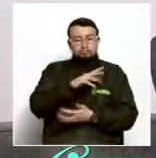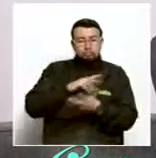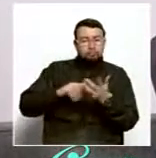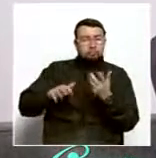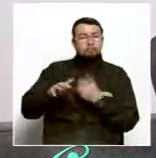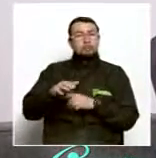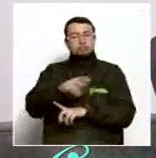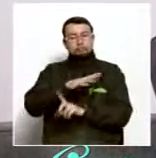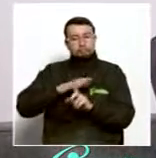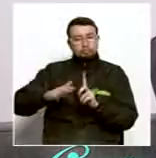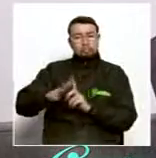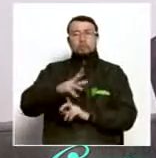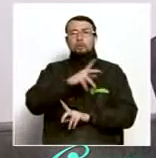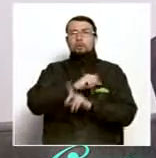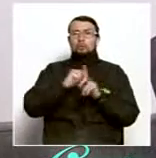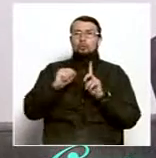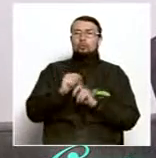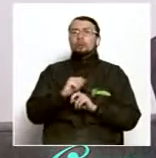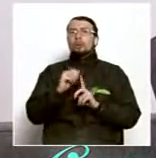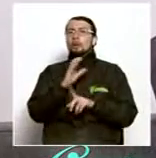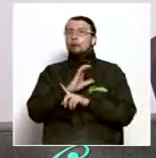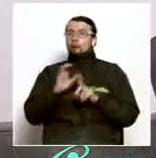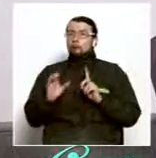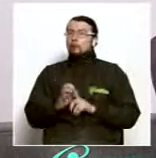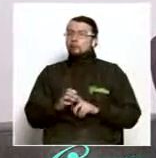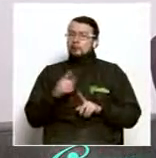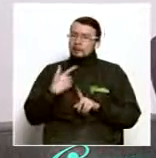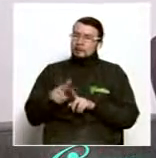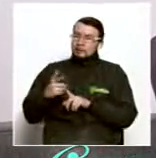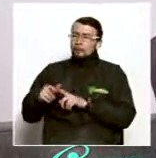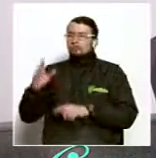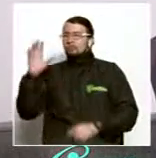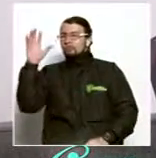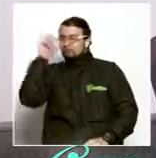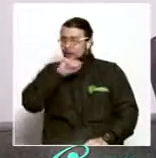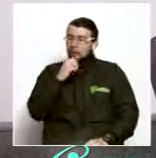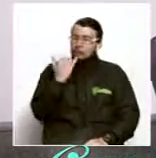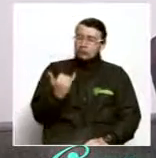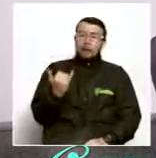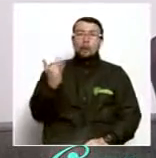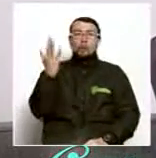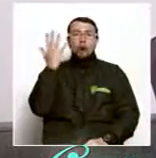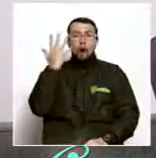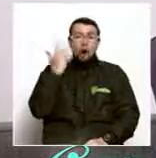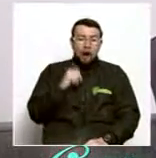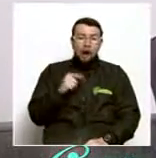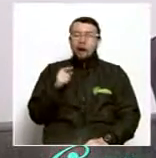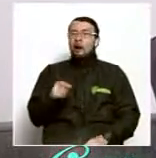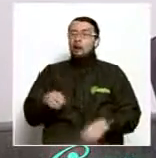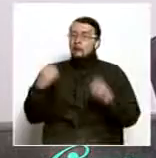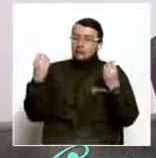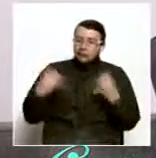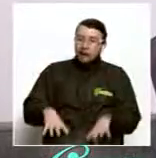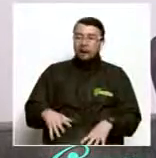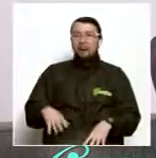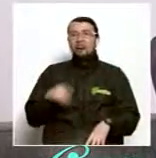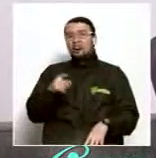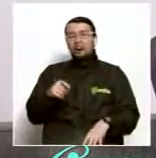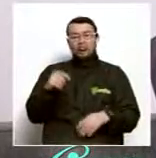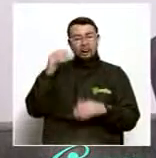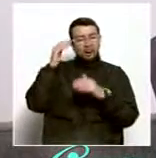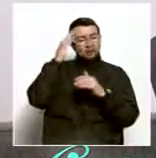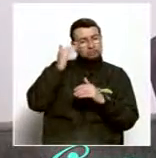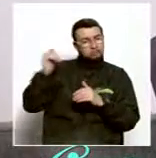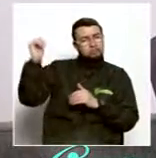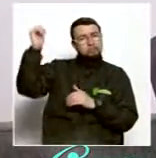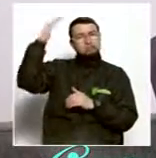nivel cultural, ya que nos damos cuenta de que todos los días se pierde la sabiduría ancestral,